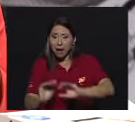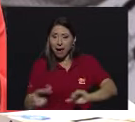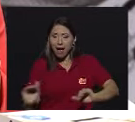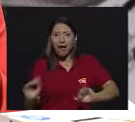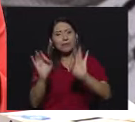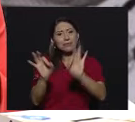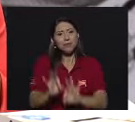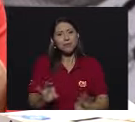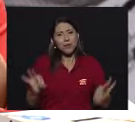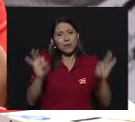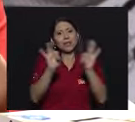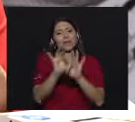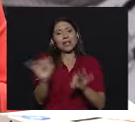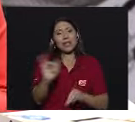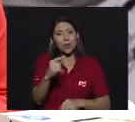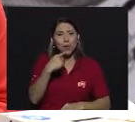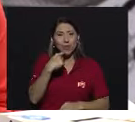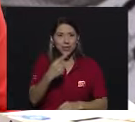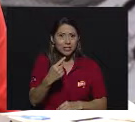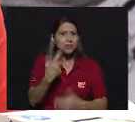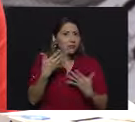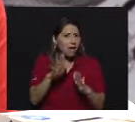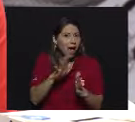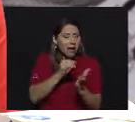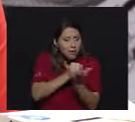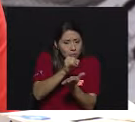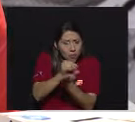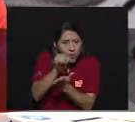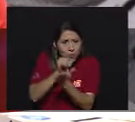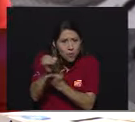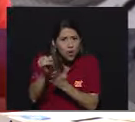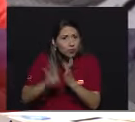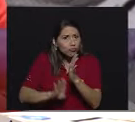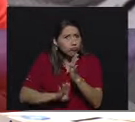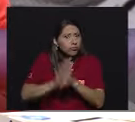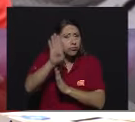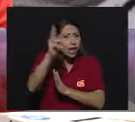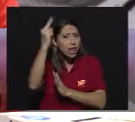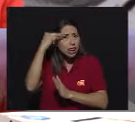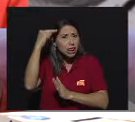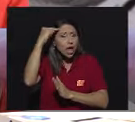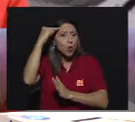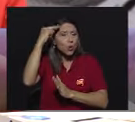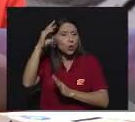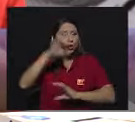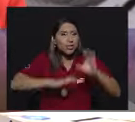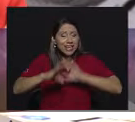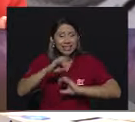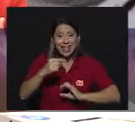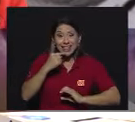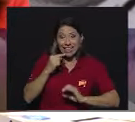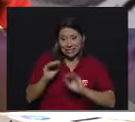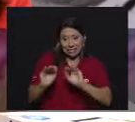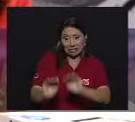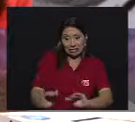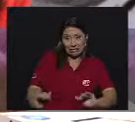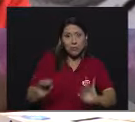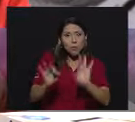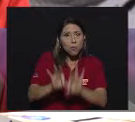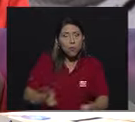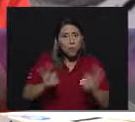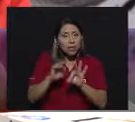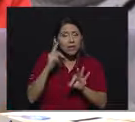la vida es tan importante, tal y como lo ha señalado los avances de la neurociencia, que dicen que esta es una etapa muy importante para fortalecer